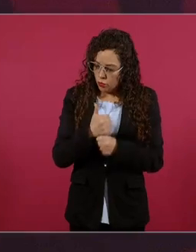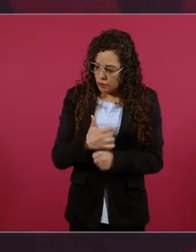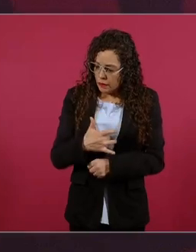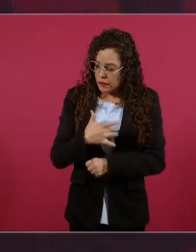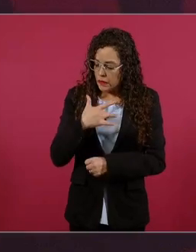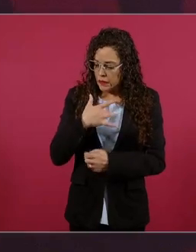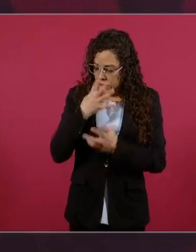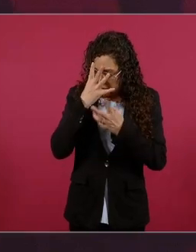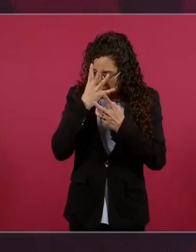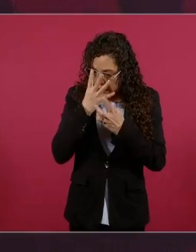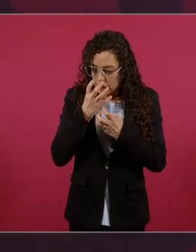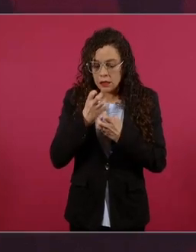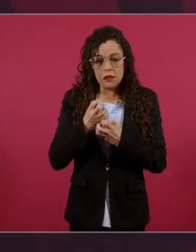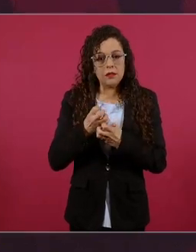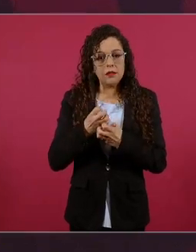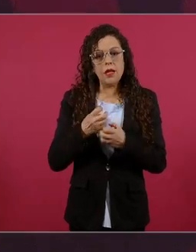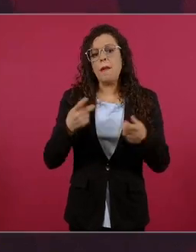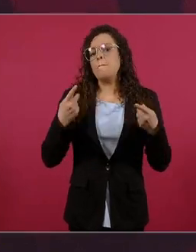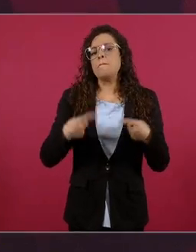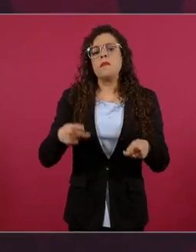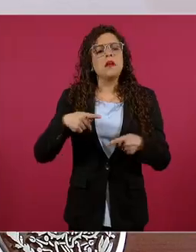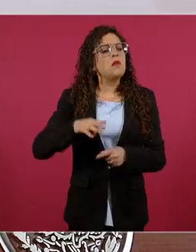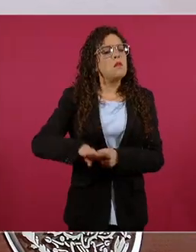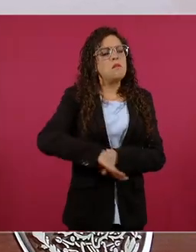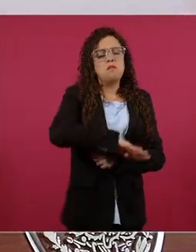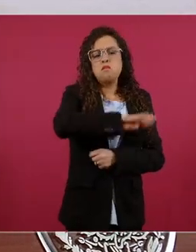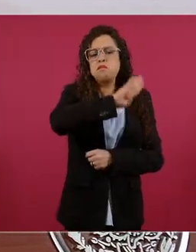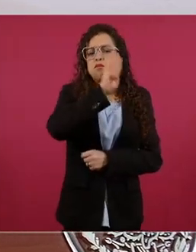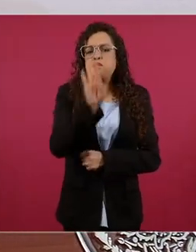cualquier fallecimiento, sea de